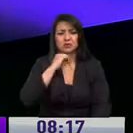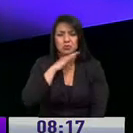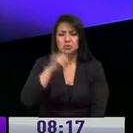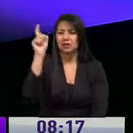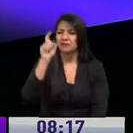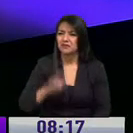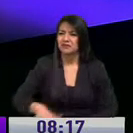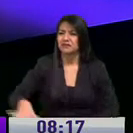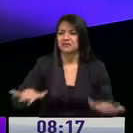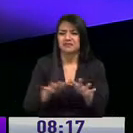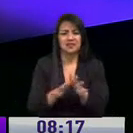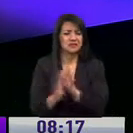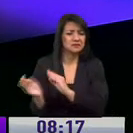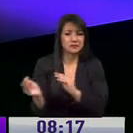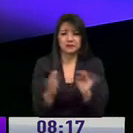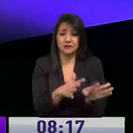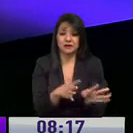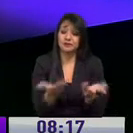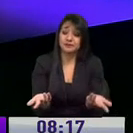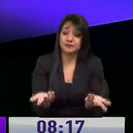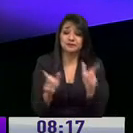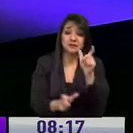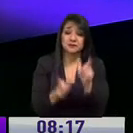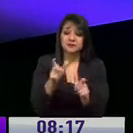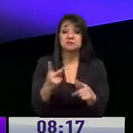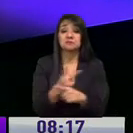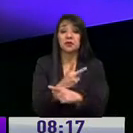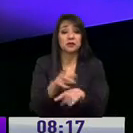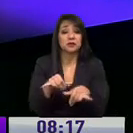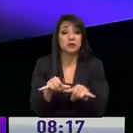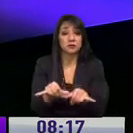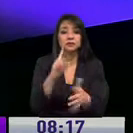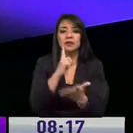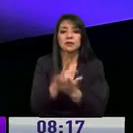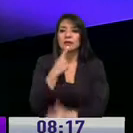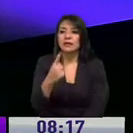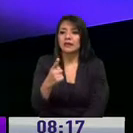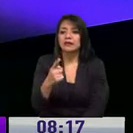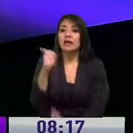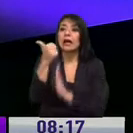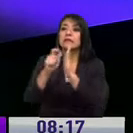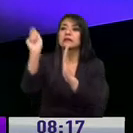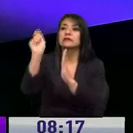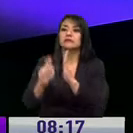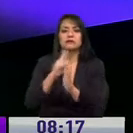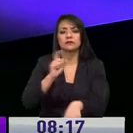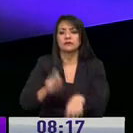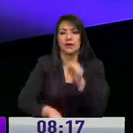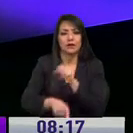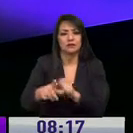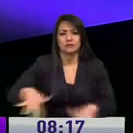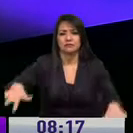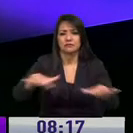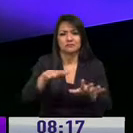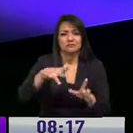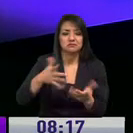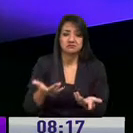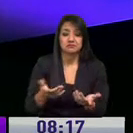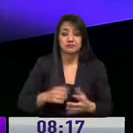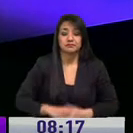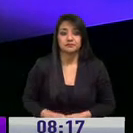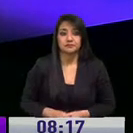grafiteado, está tan dañado por gente inescrupulosa, por más de que digan que son artistas, gente que daña el ambiente, daña la